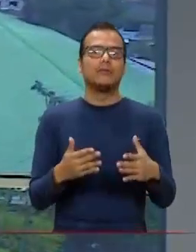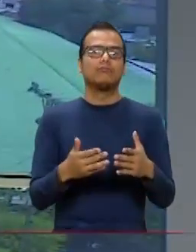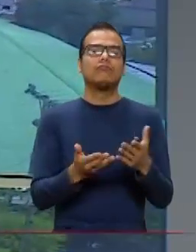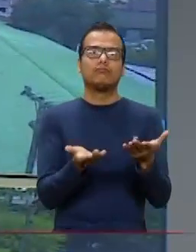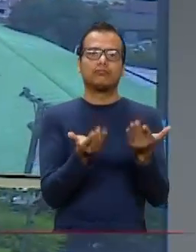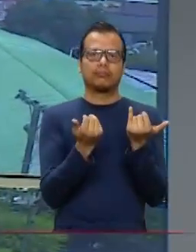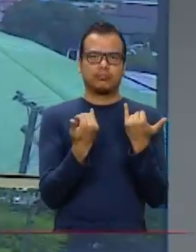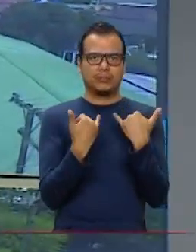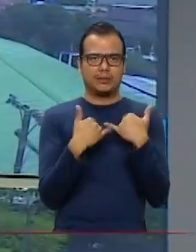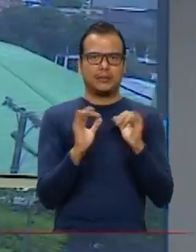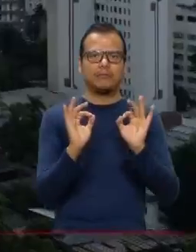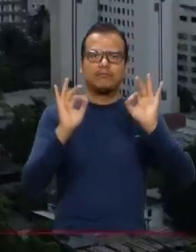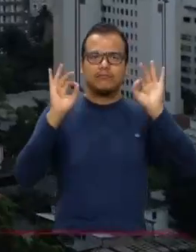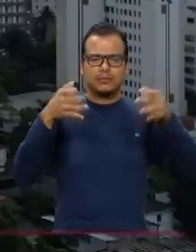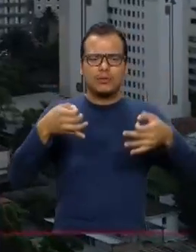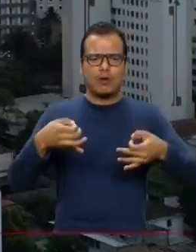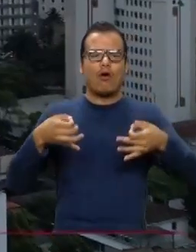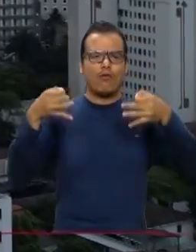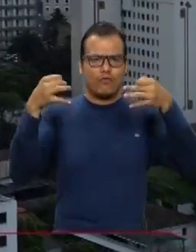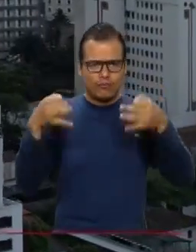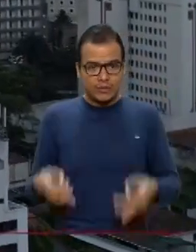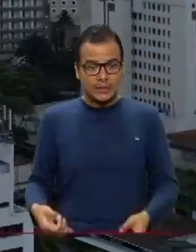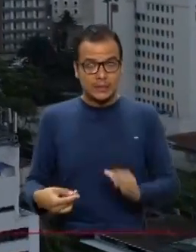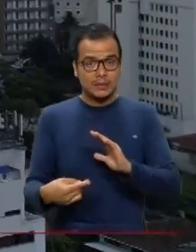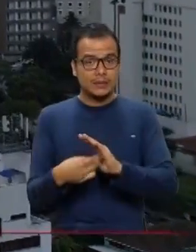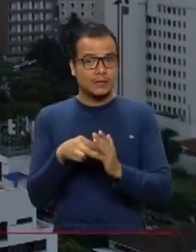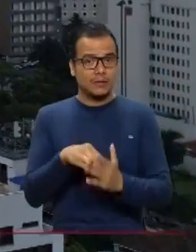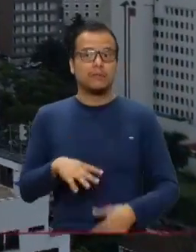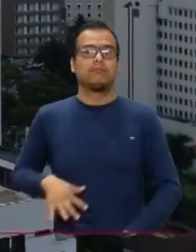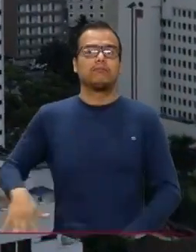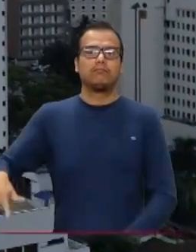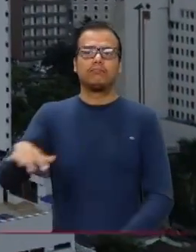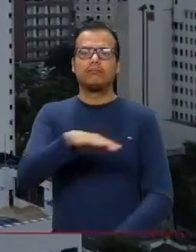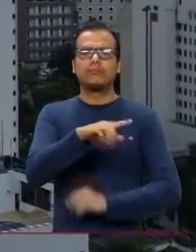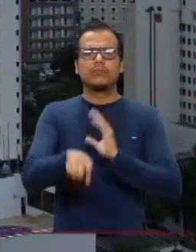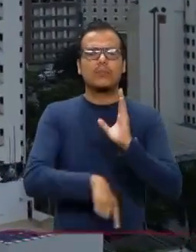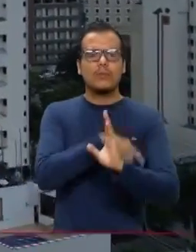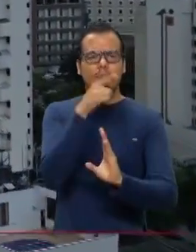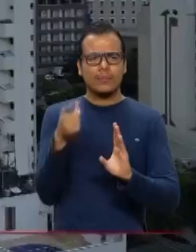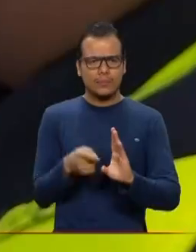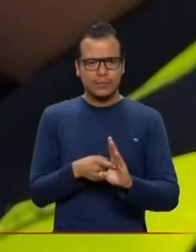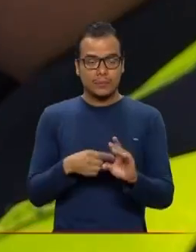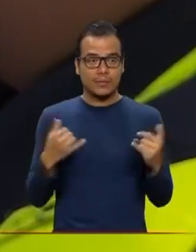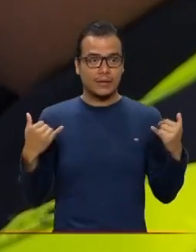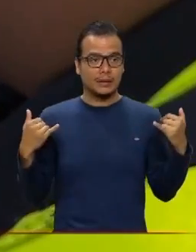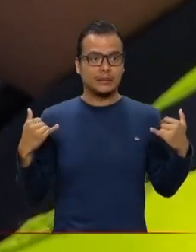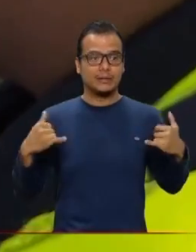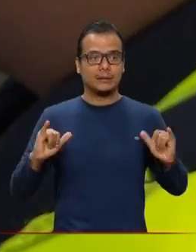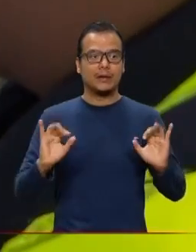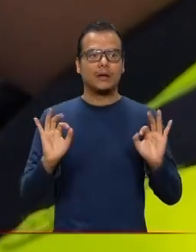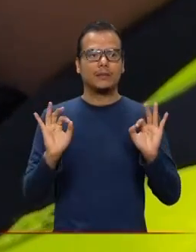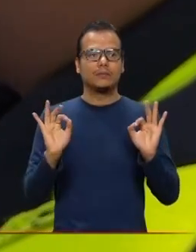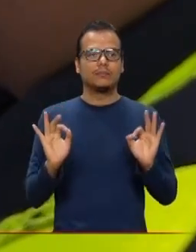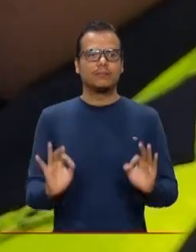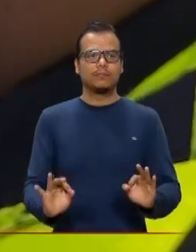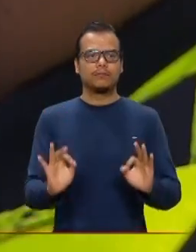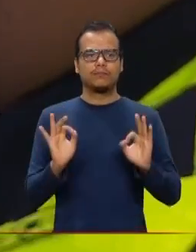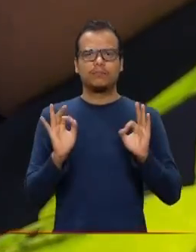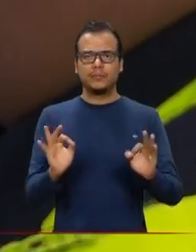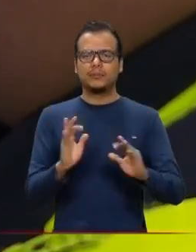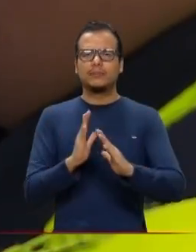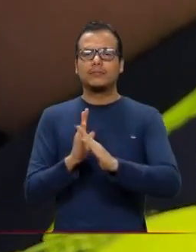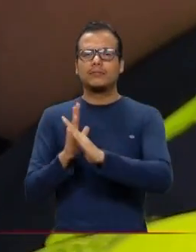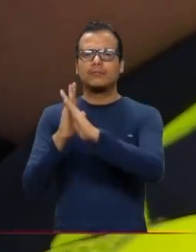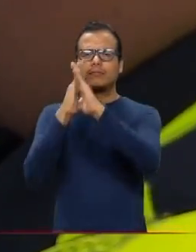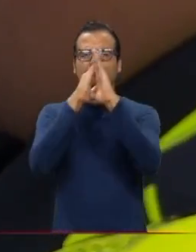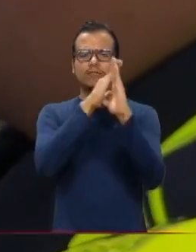ser entregados de manera que podamos garantizar Igualmente desde ese frente la seguridad